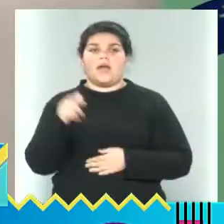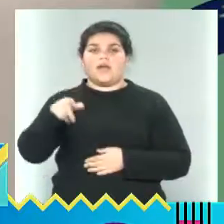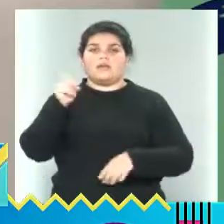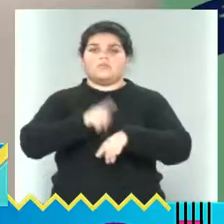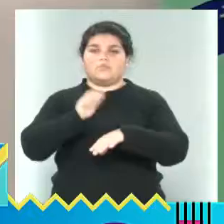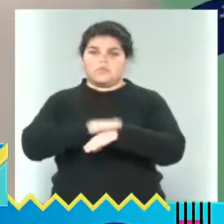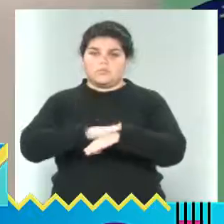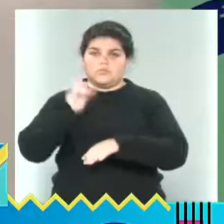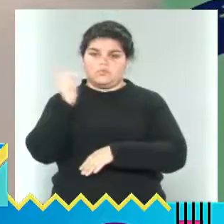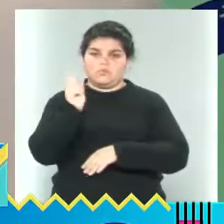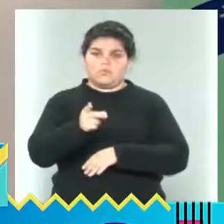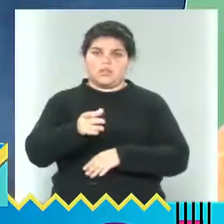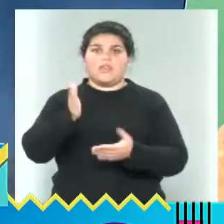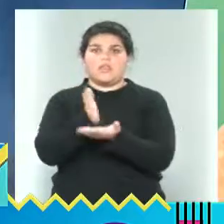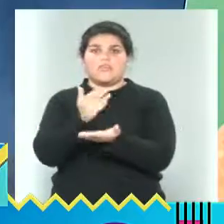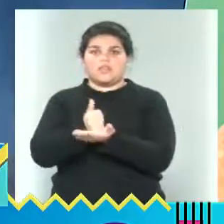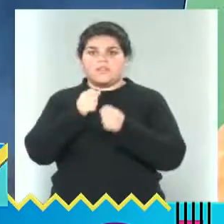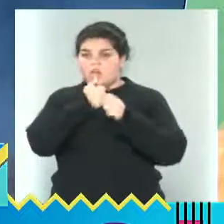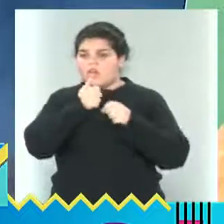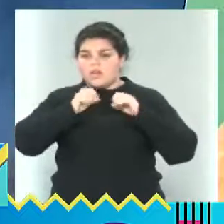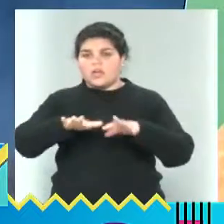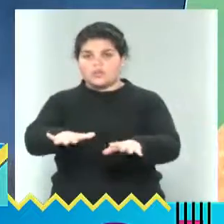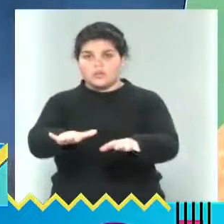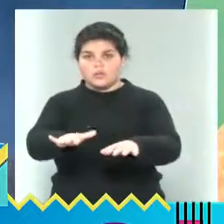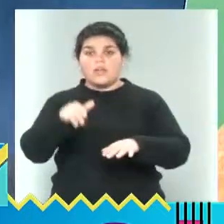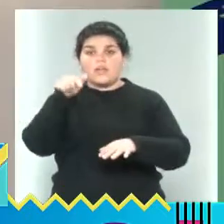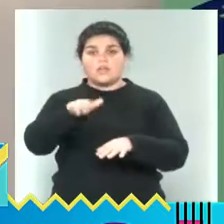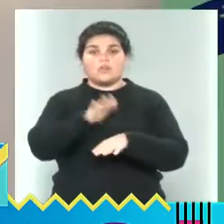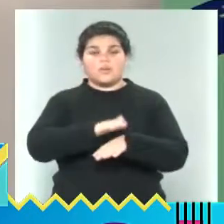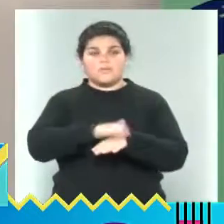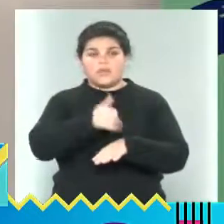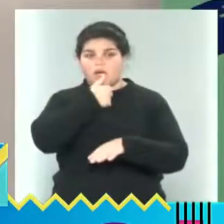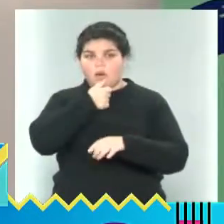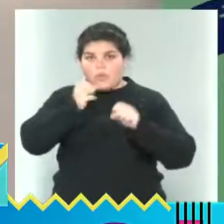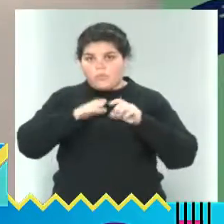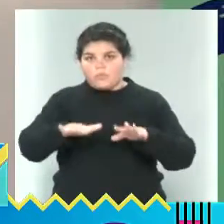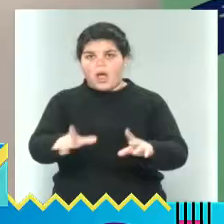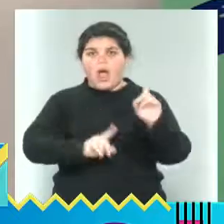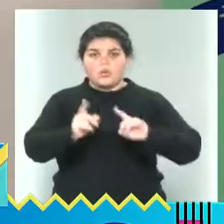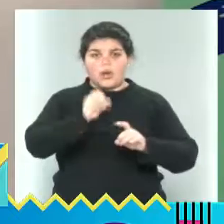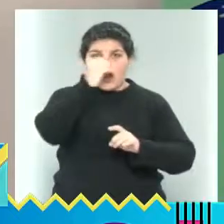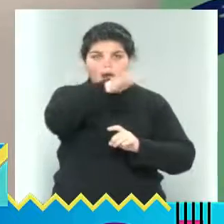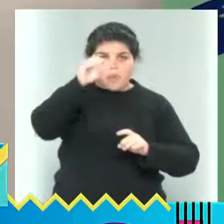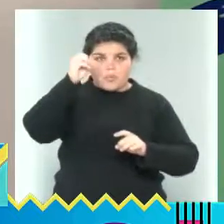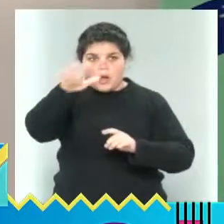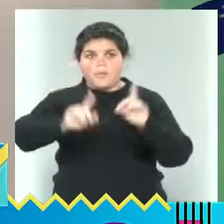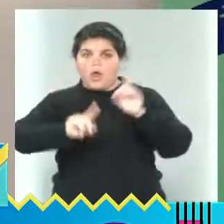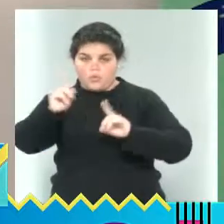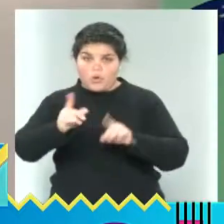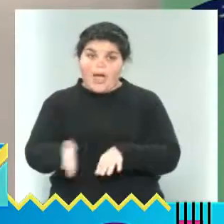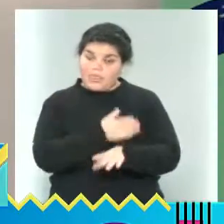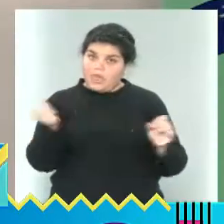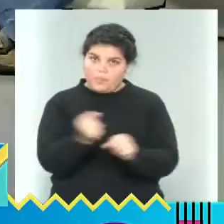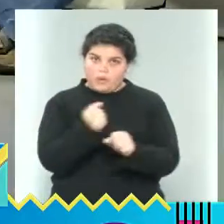el Departamento de Irrigación y que tienen inspecciones de cauce aguas abajo, que hacen el riego de ciertos cultivos con mientras sea permitido, con ese tipo